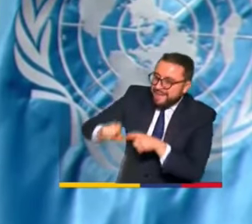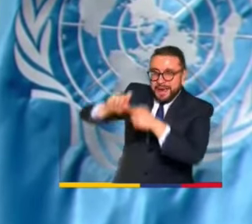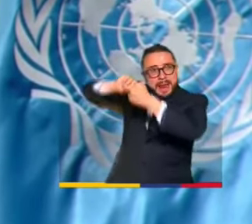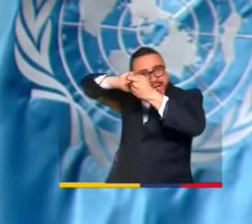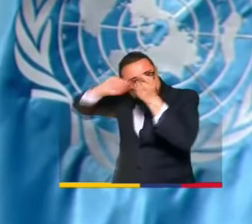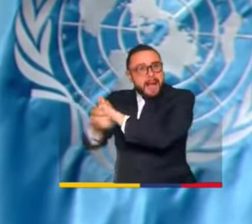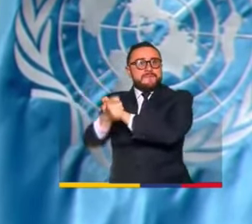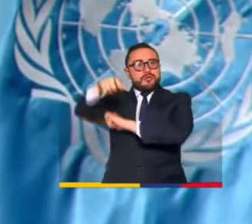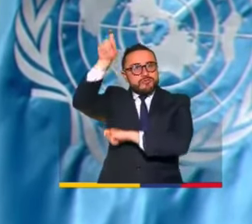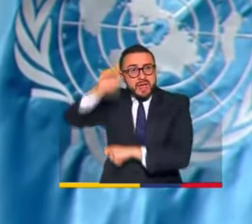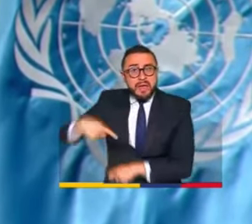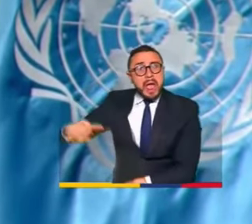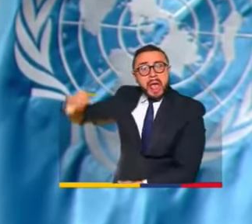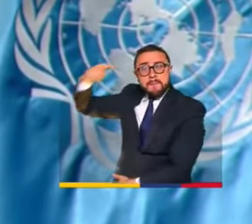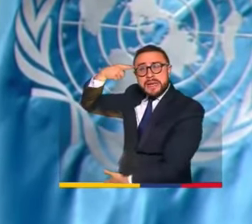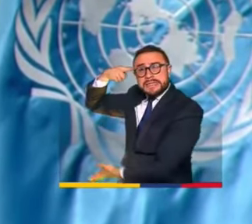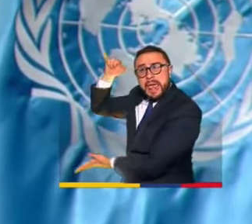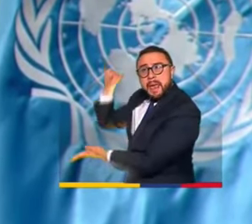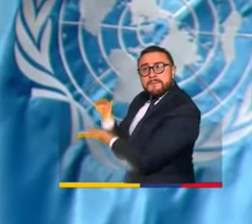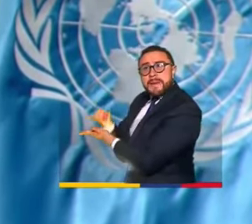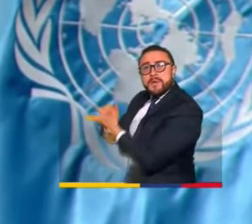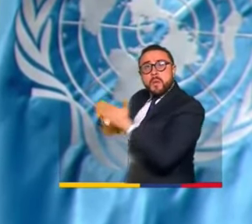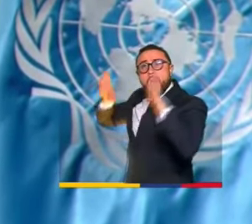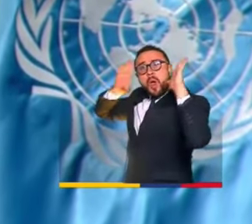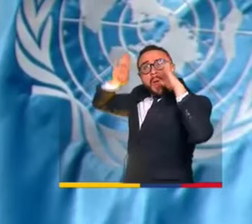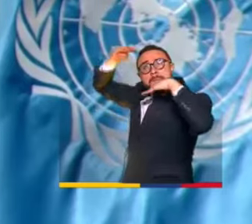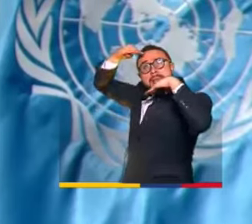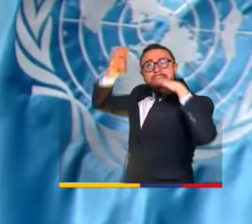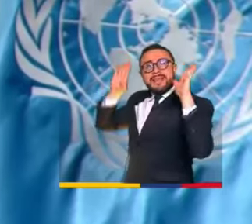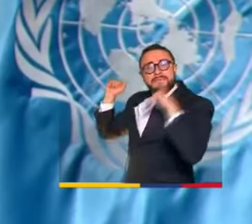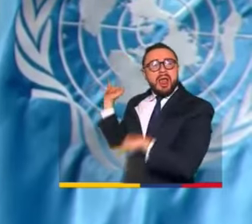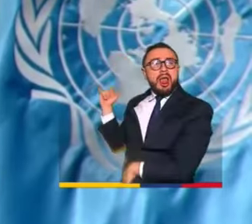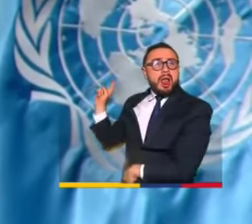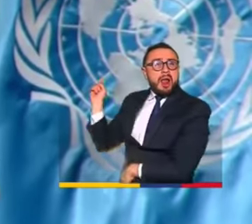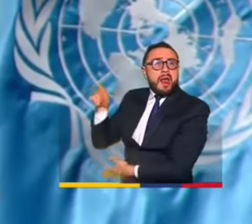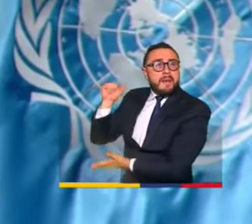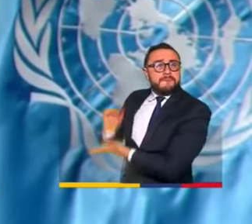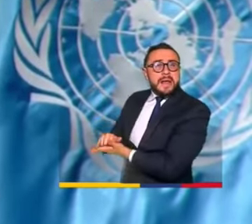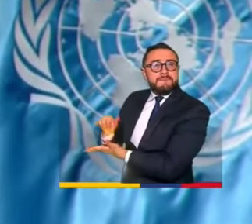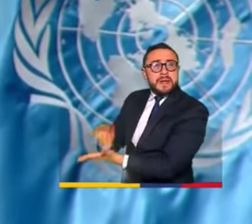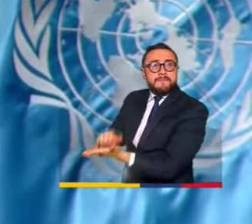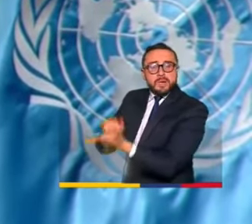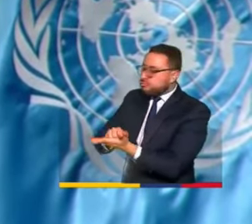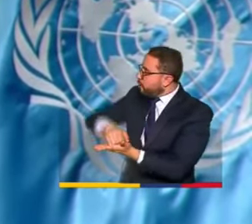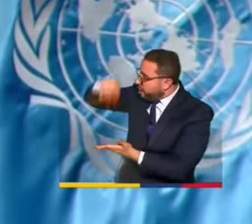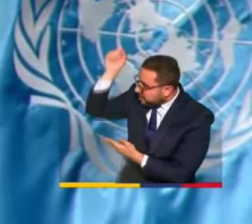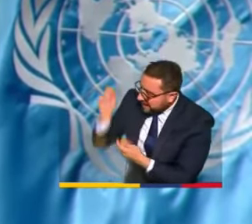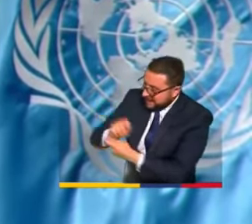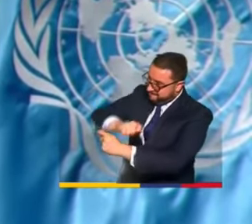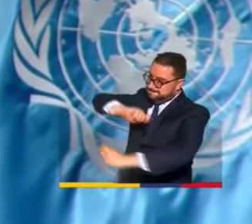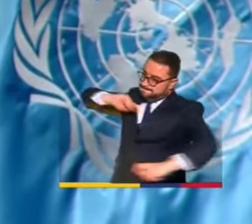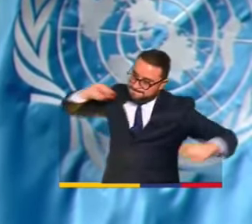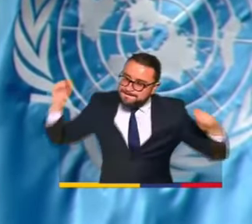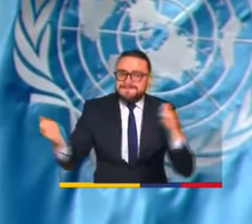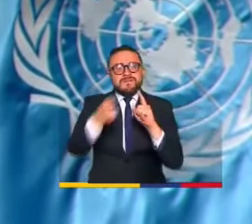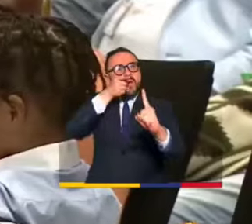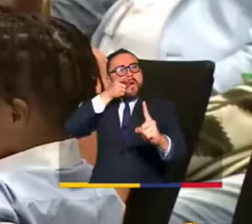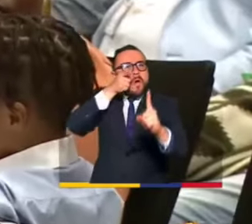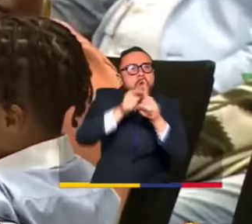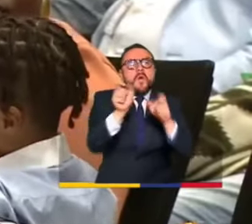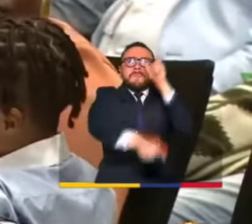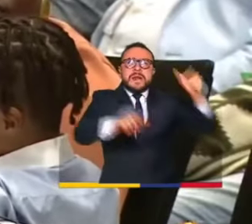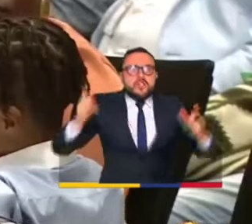de paradigma que se impone para mantener la vida y la humanidad en el planeta.